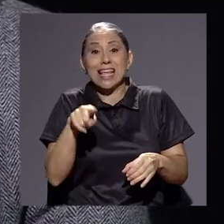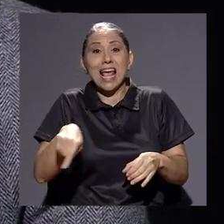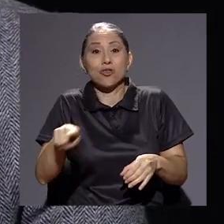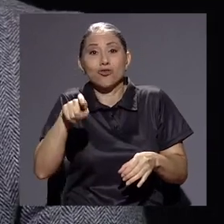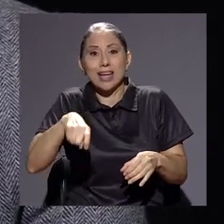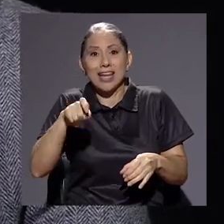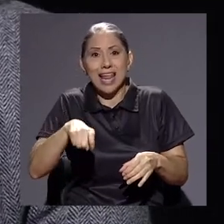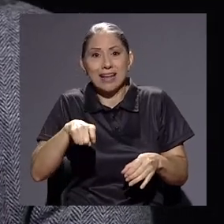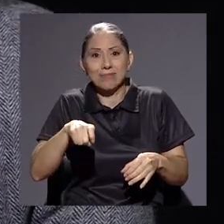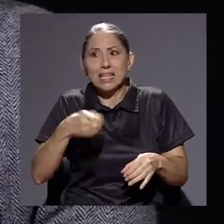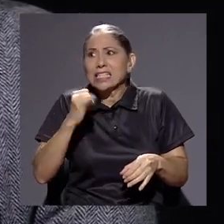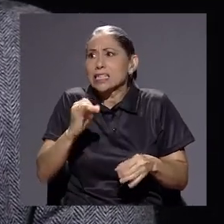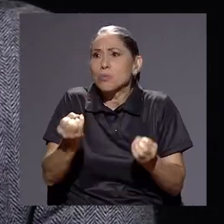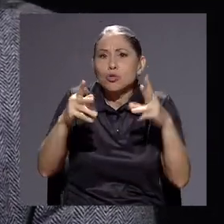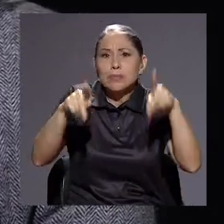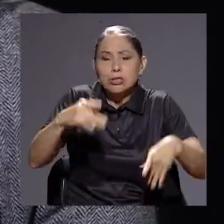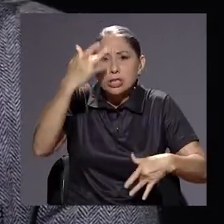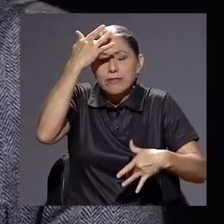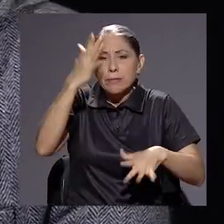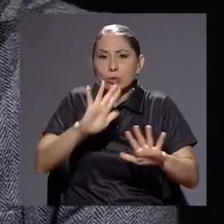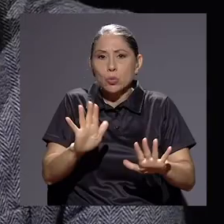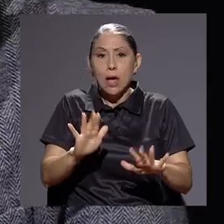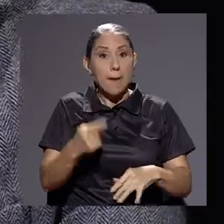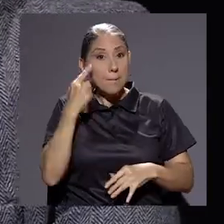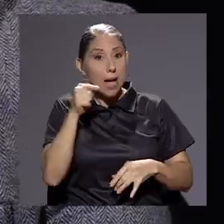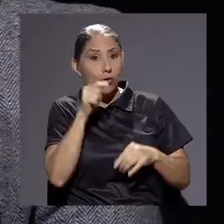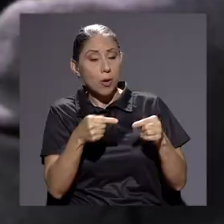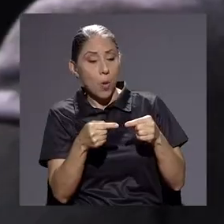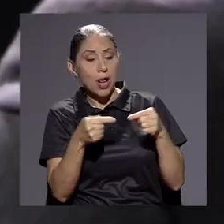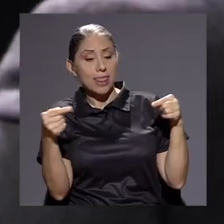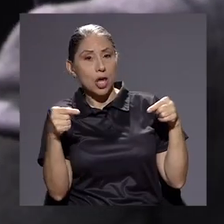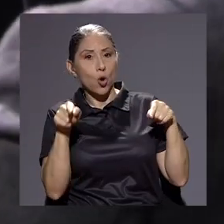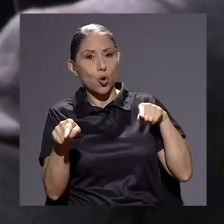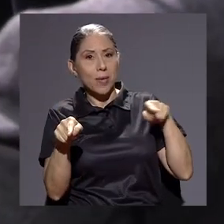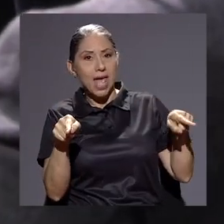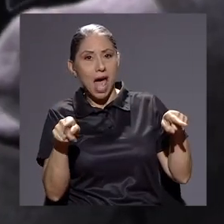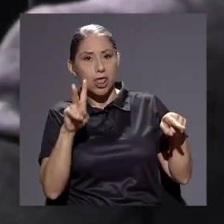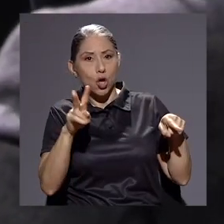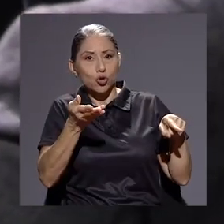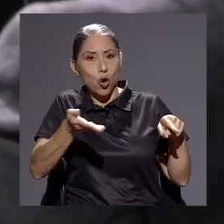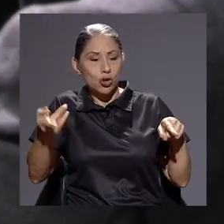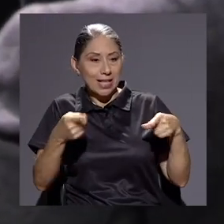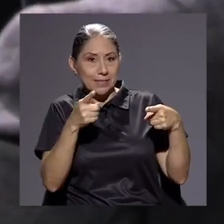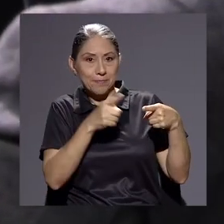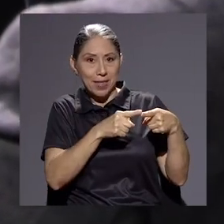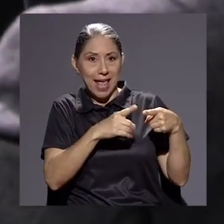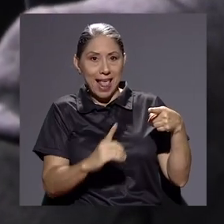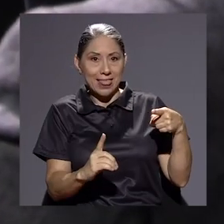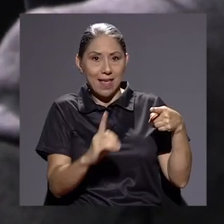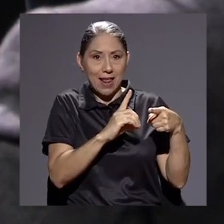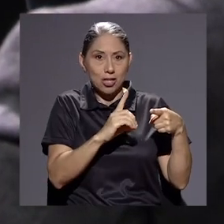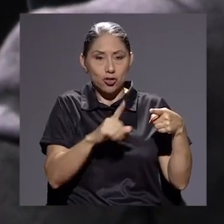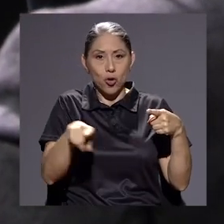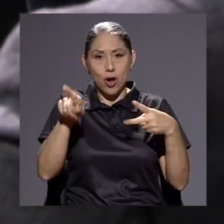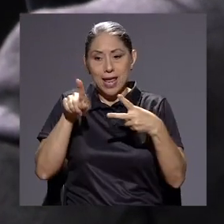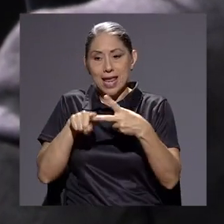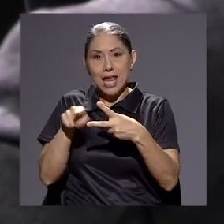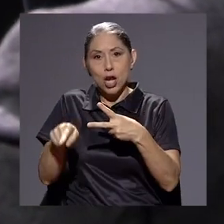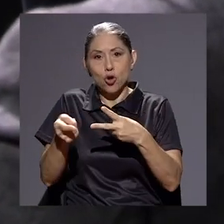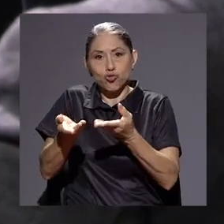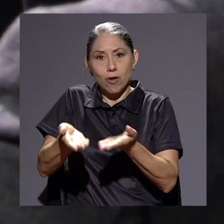y hubiera una alta demanda. Vea que usted pone en dicotomía dos cosas, el derecho como tal y por otro lado